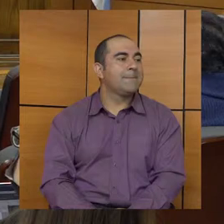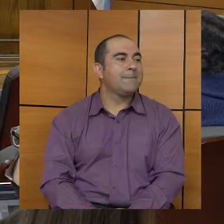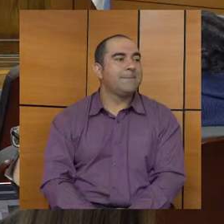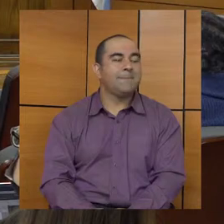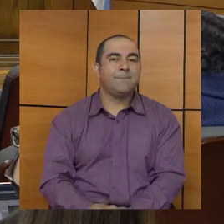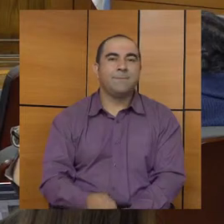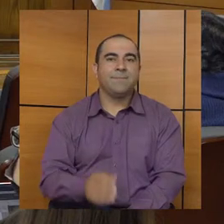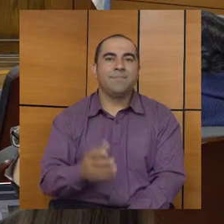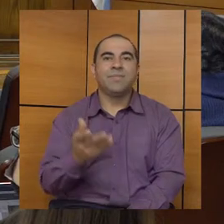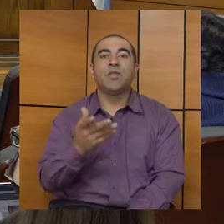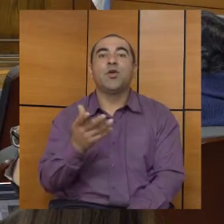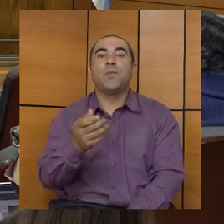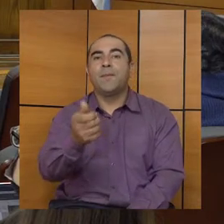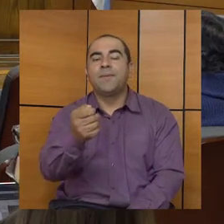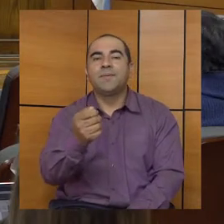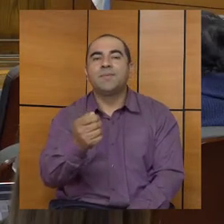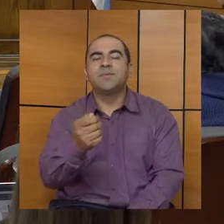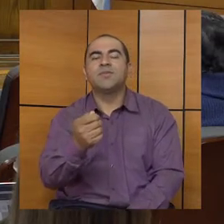¿Nada?